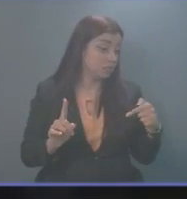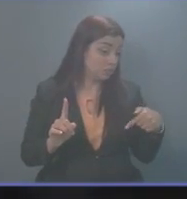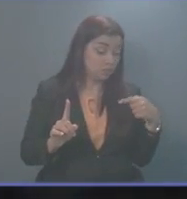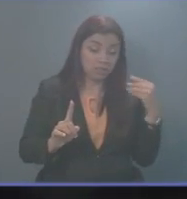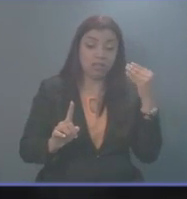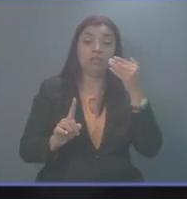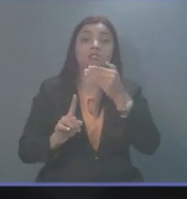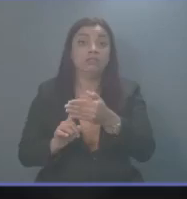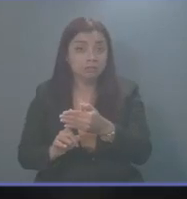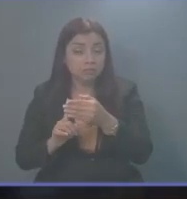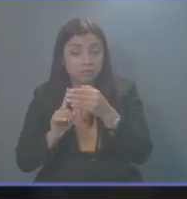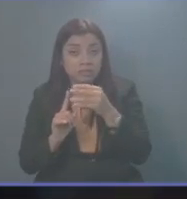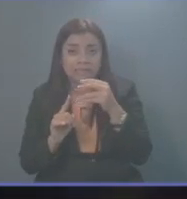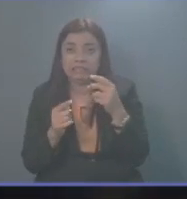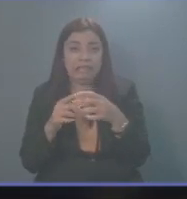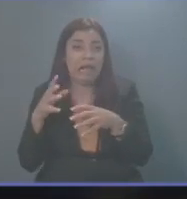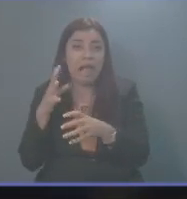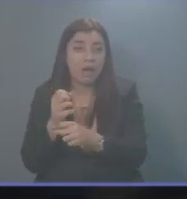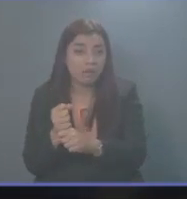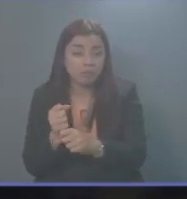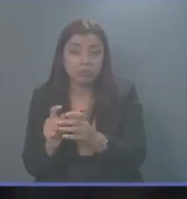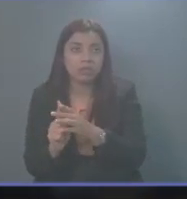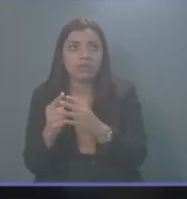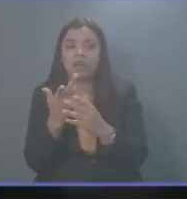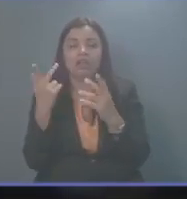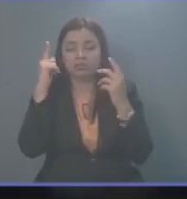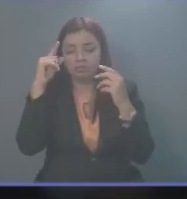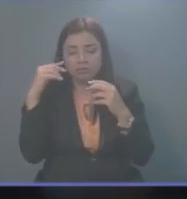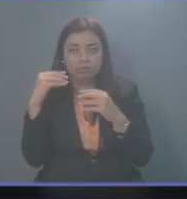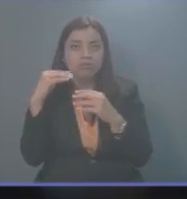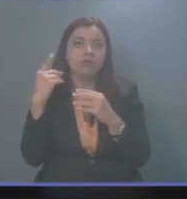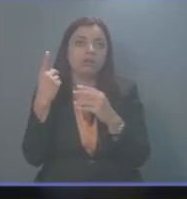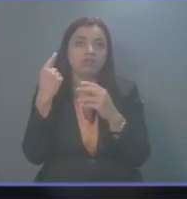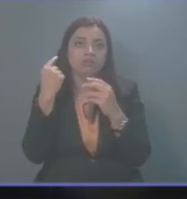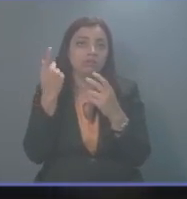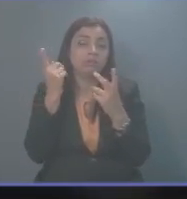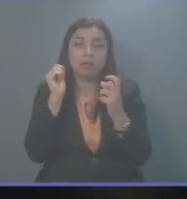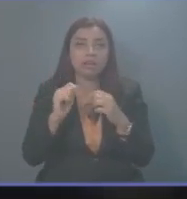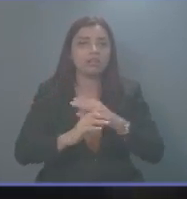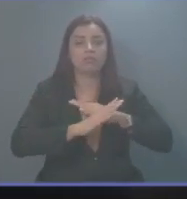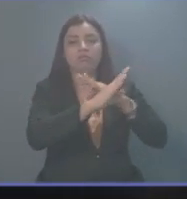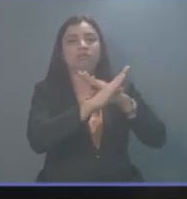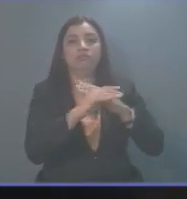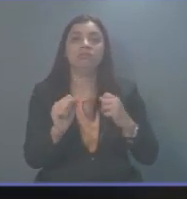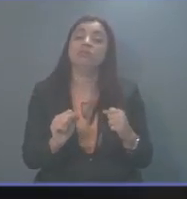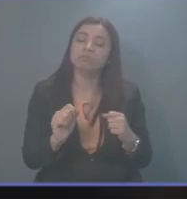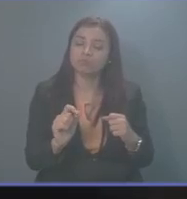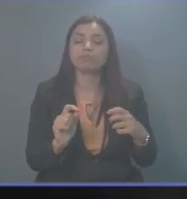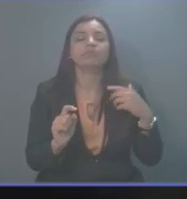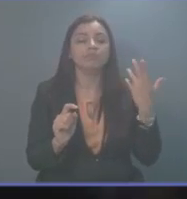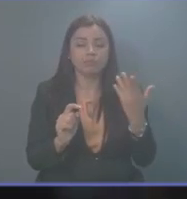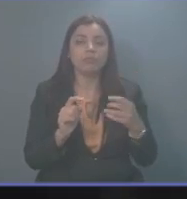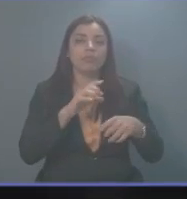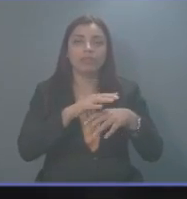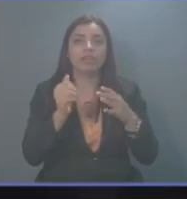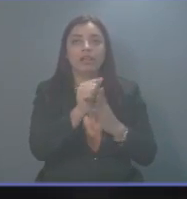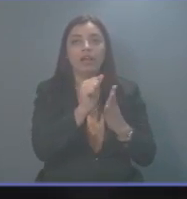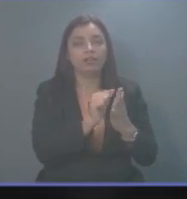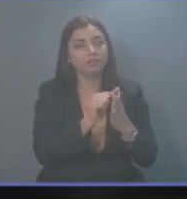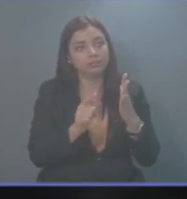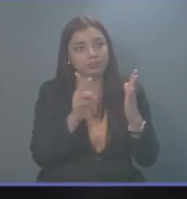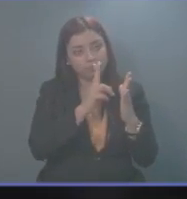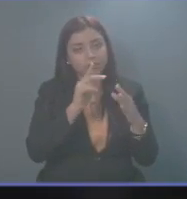para resistir, incurrirá en la misma pena si se realiza la conducta descrita en el inciso primero del artículo